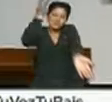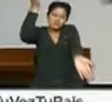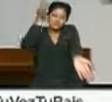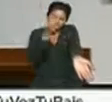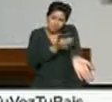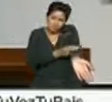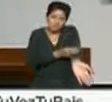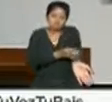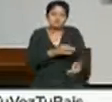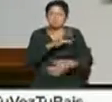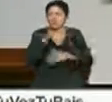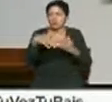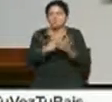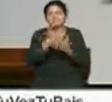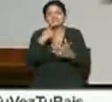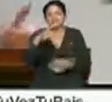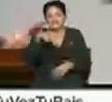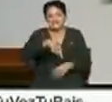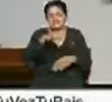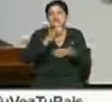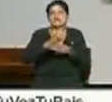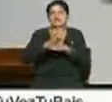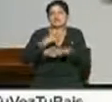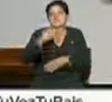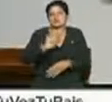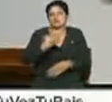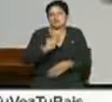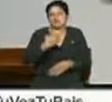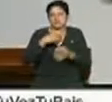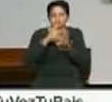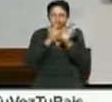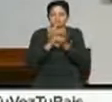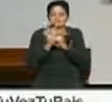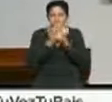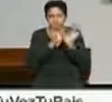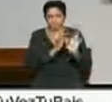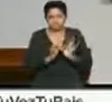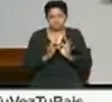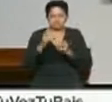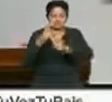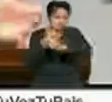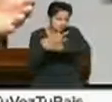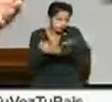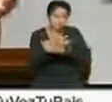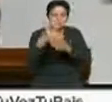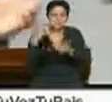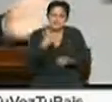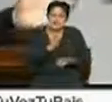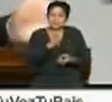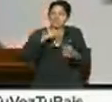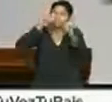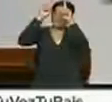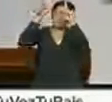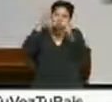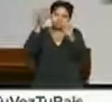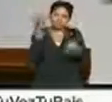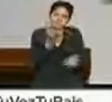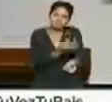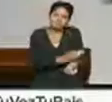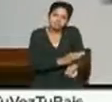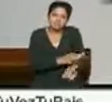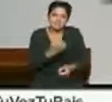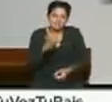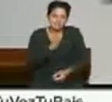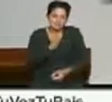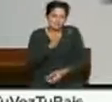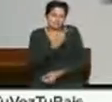de producción propia en el ámbito farmacéutico, en este caso inmunobiológico, capacidad propia de fabricación de